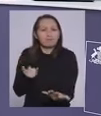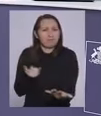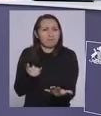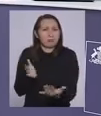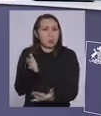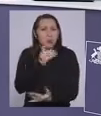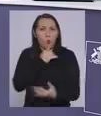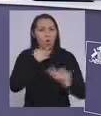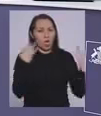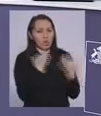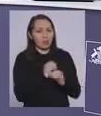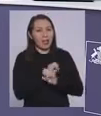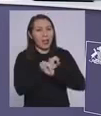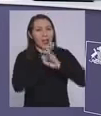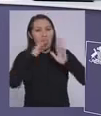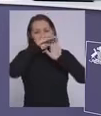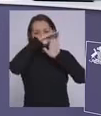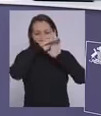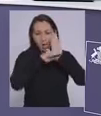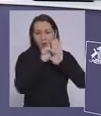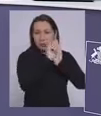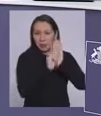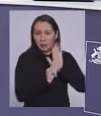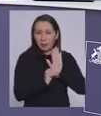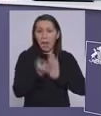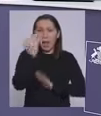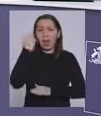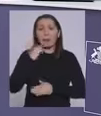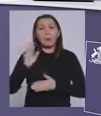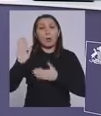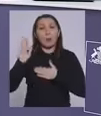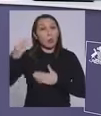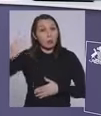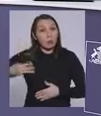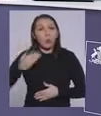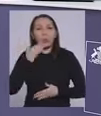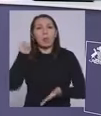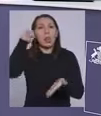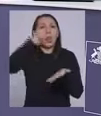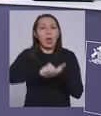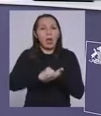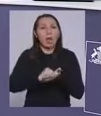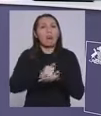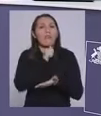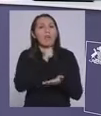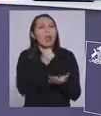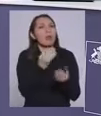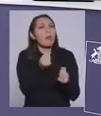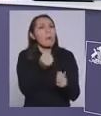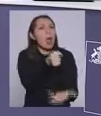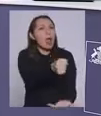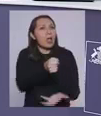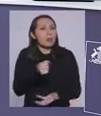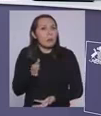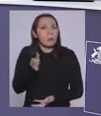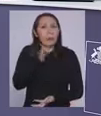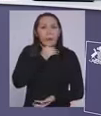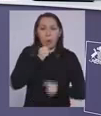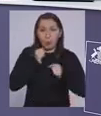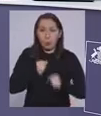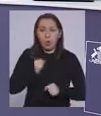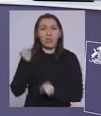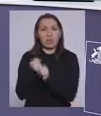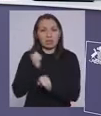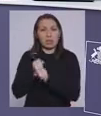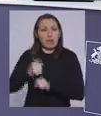hay instructivos disponibles como se había prometido algunas semanas. Los municipios también alegan que no les ha llegado el dinero, por ejemplo, para poder hacer el